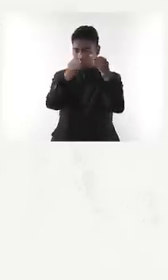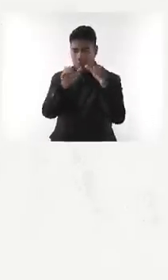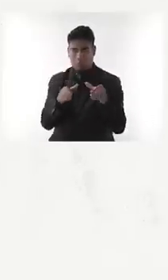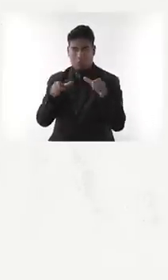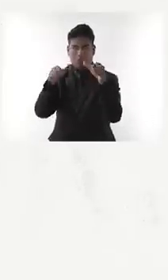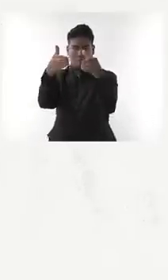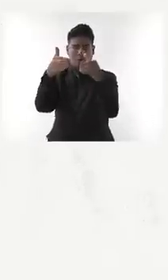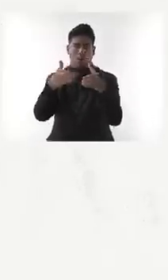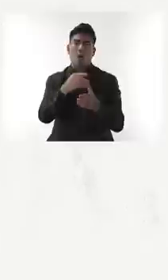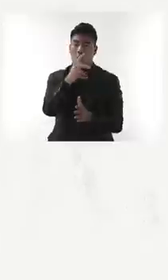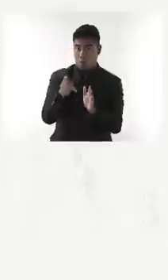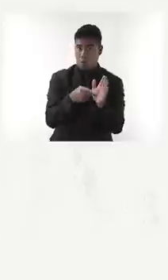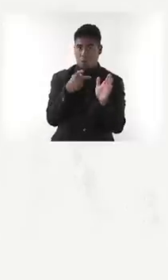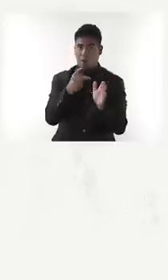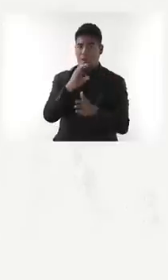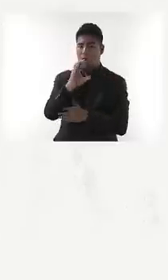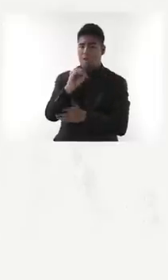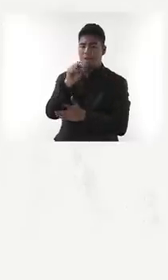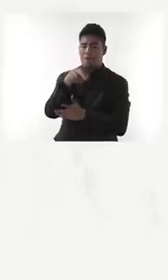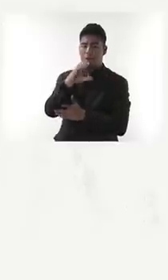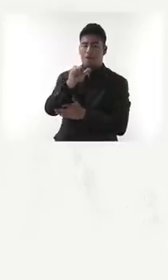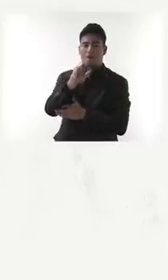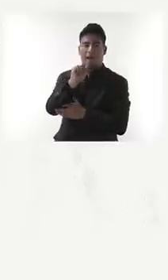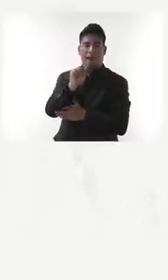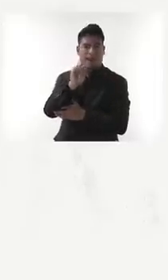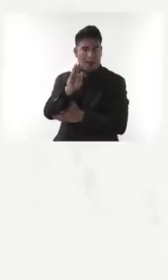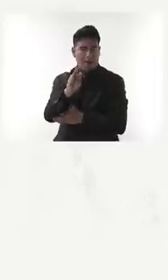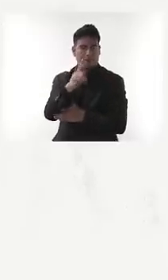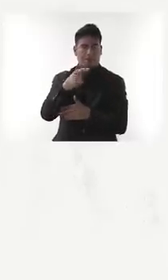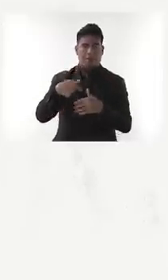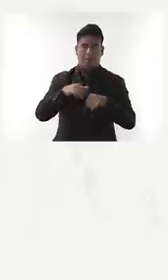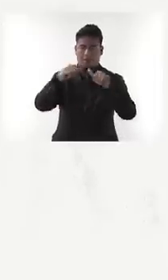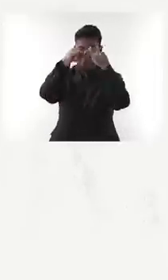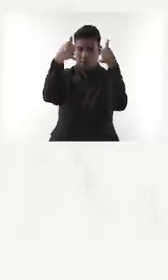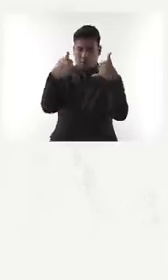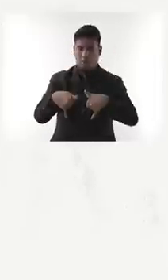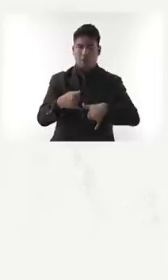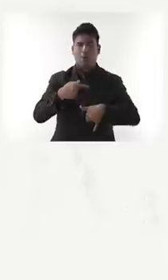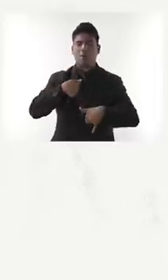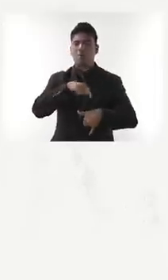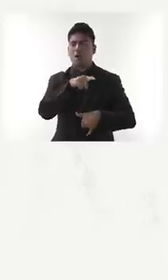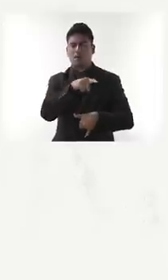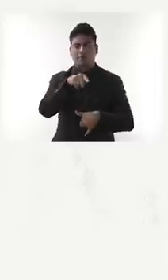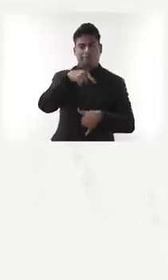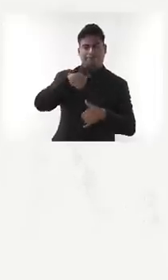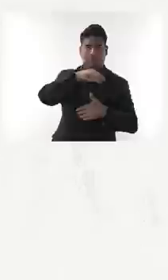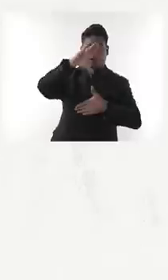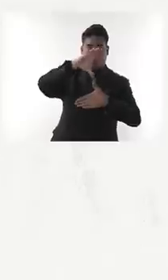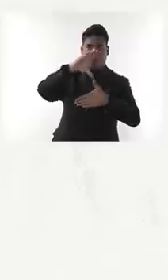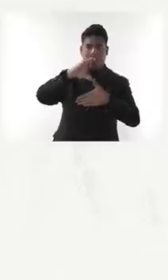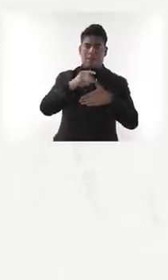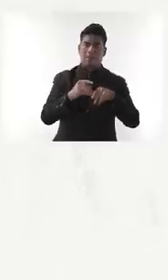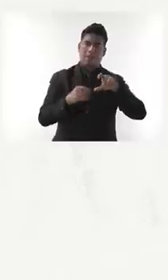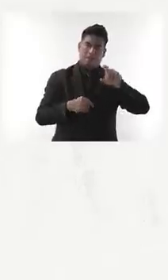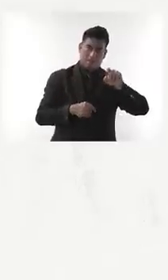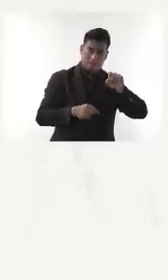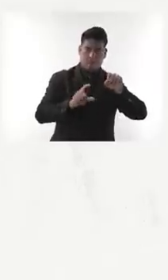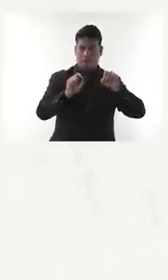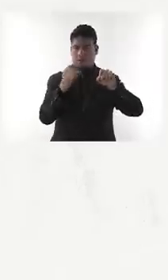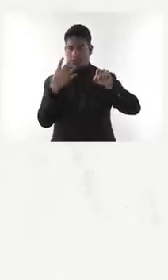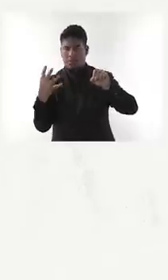de CONCACAF a la Copa América en 2024 a través de un proceso